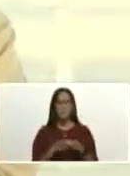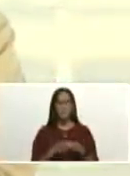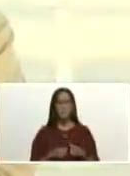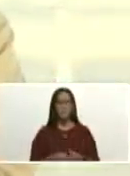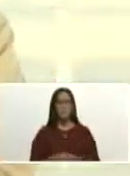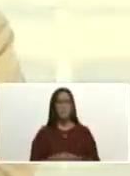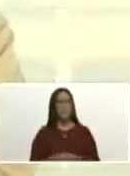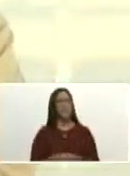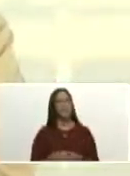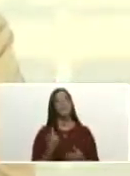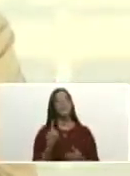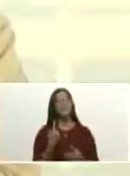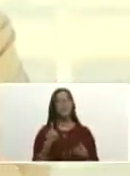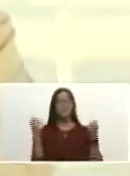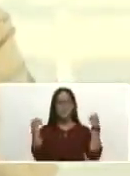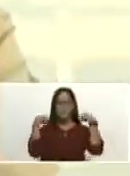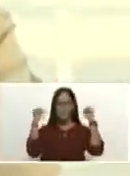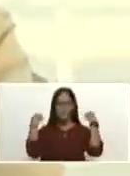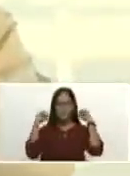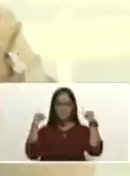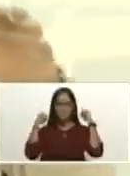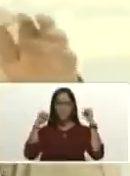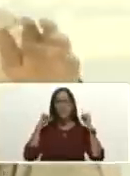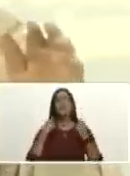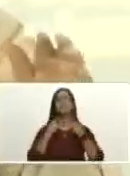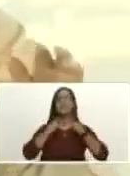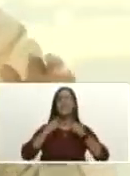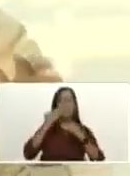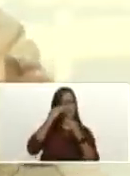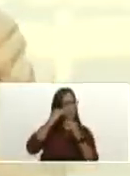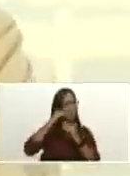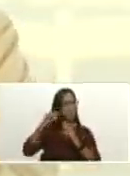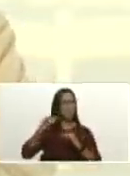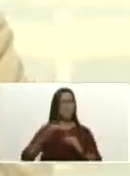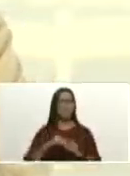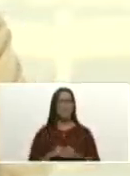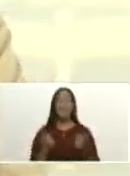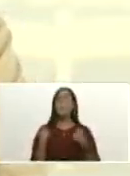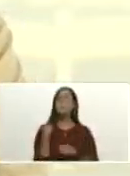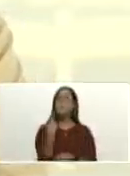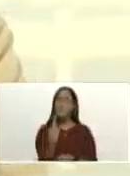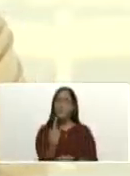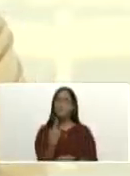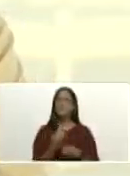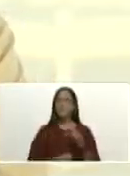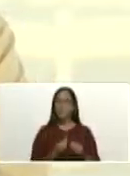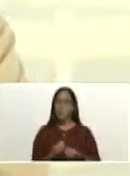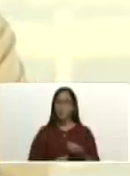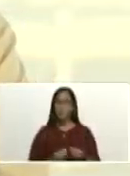es un ensayo que se pierde de vista. Primera vez que lo hacemos.